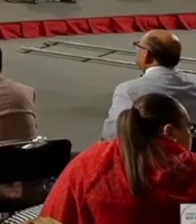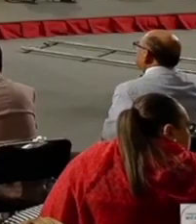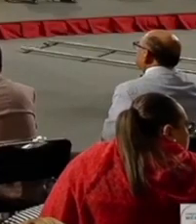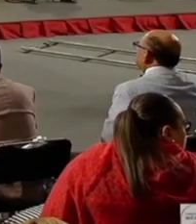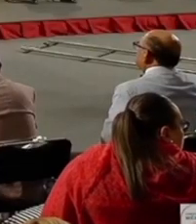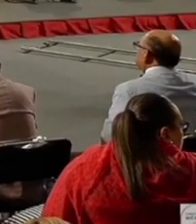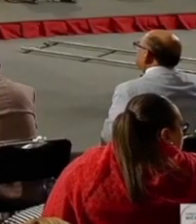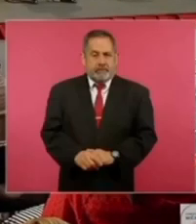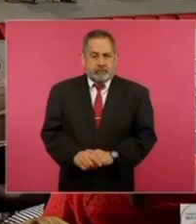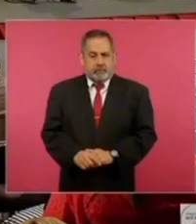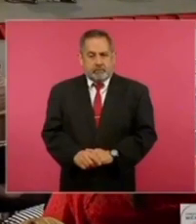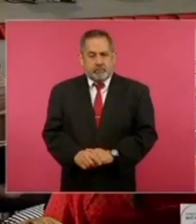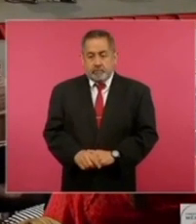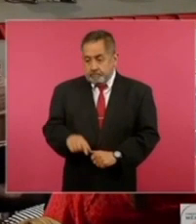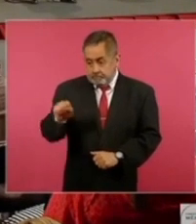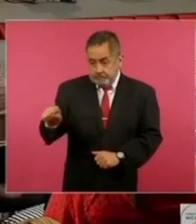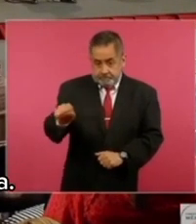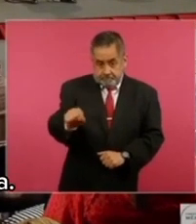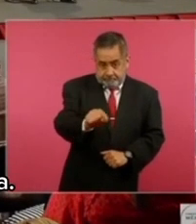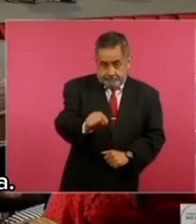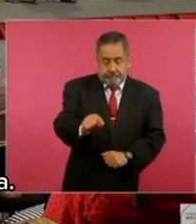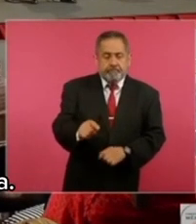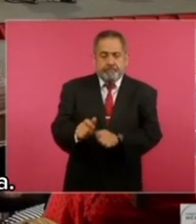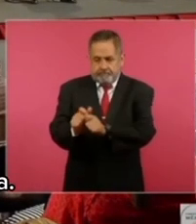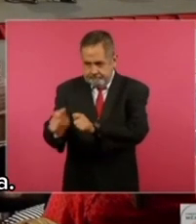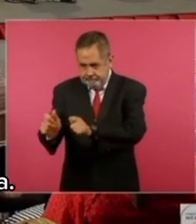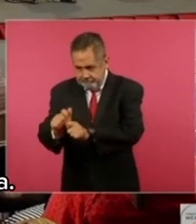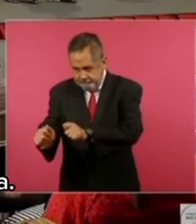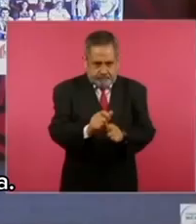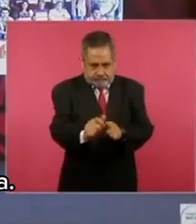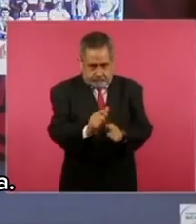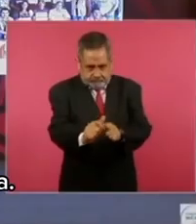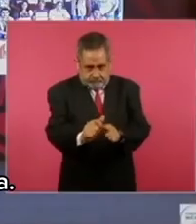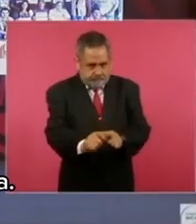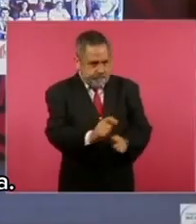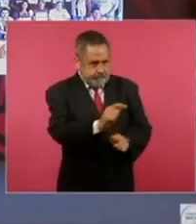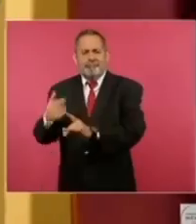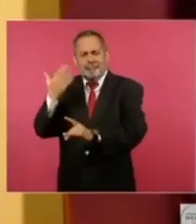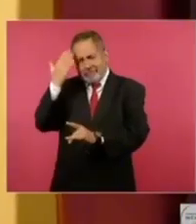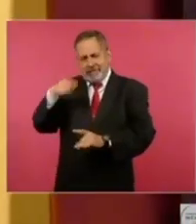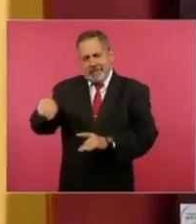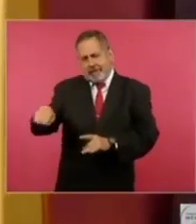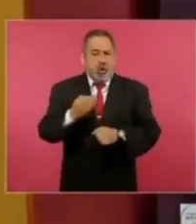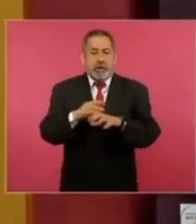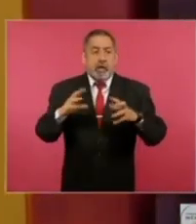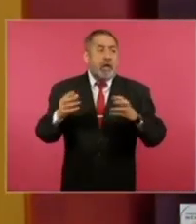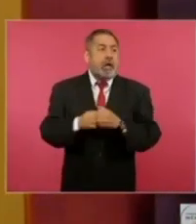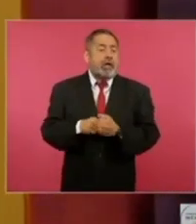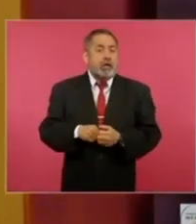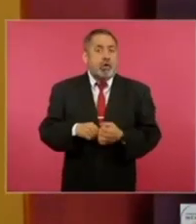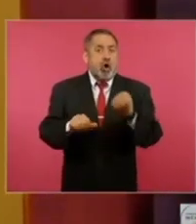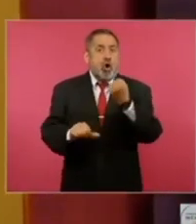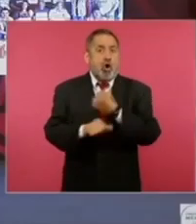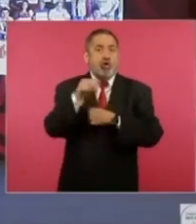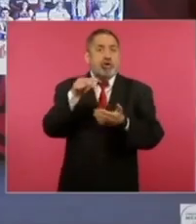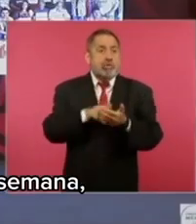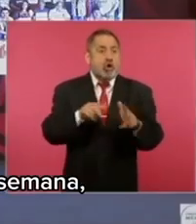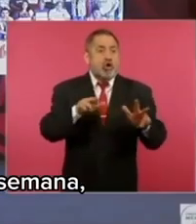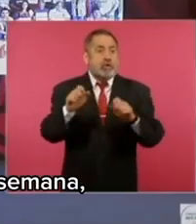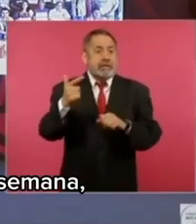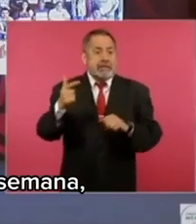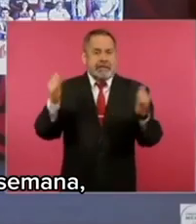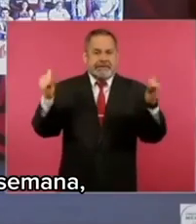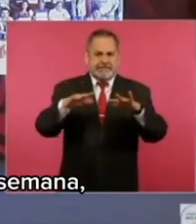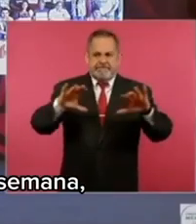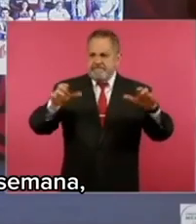recursos para que ellas y ellos puedan eh ejecutarlos de manera directa llevamos 11807 asambleas de